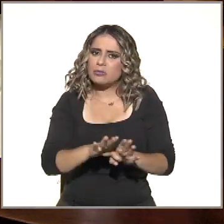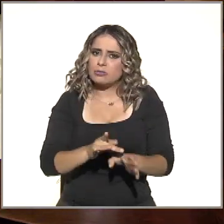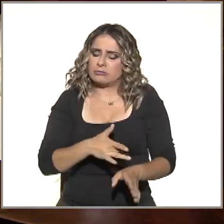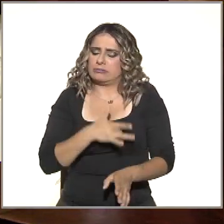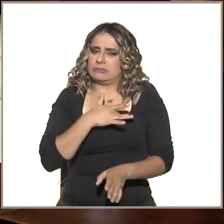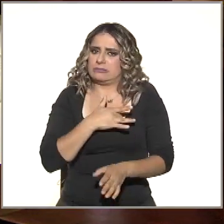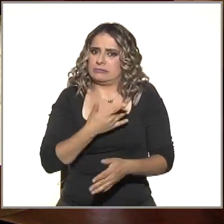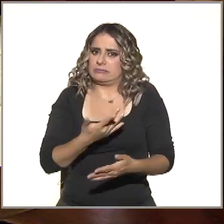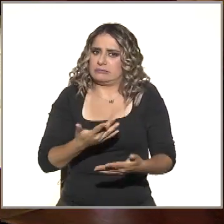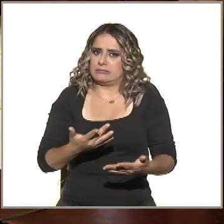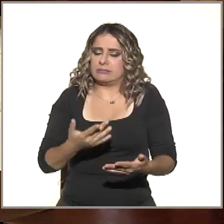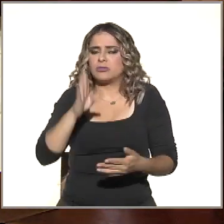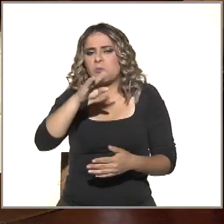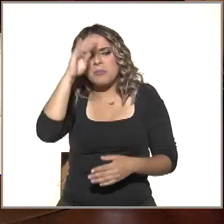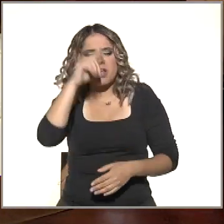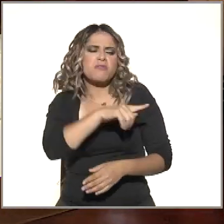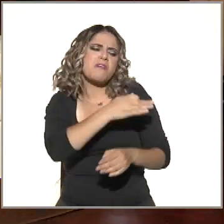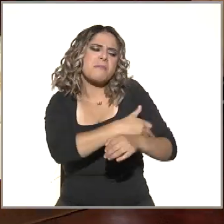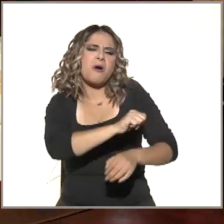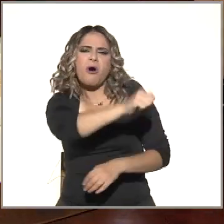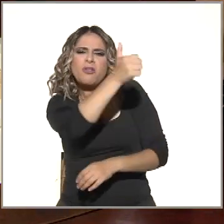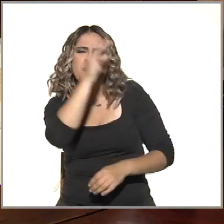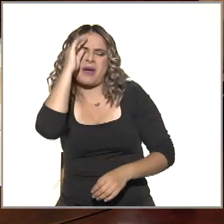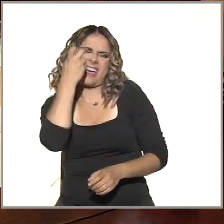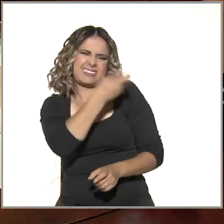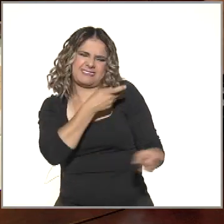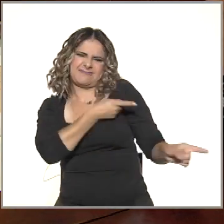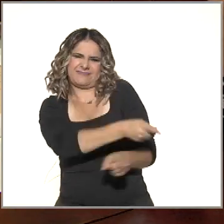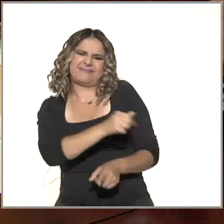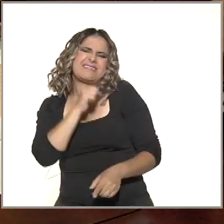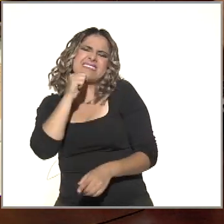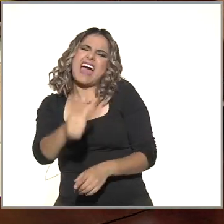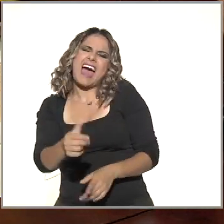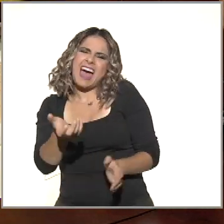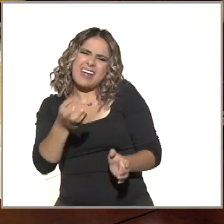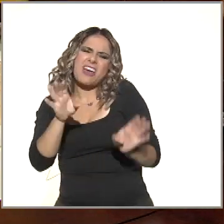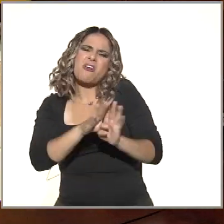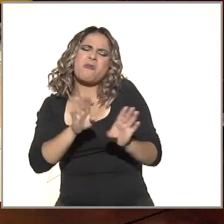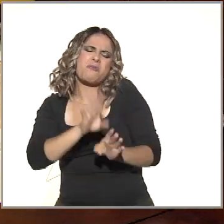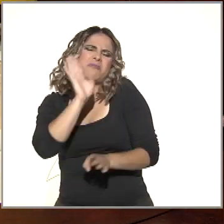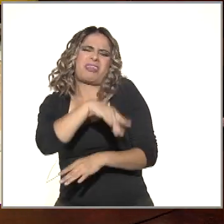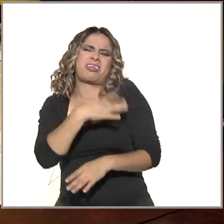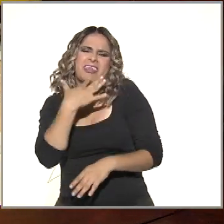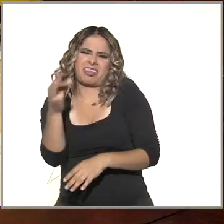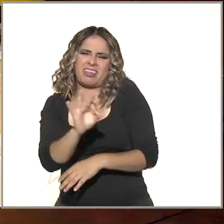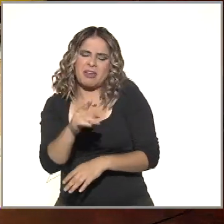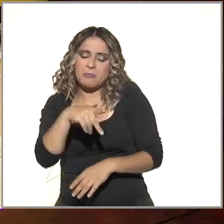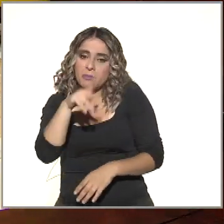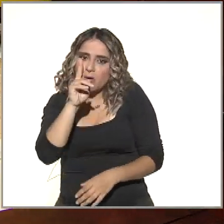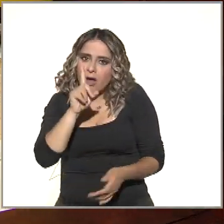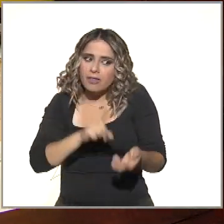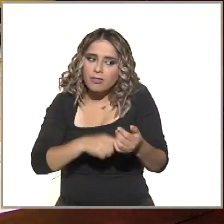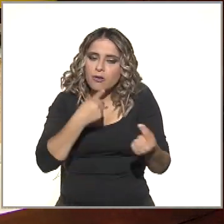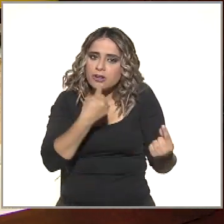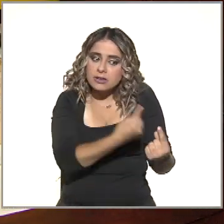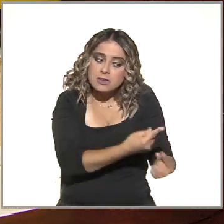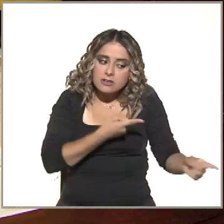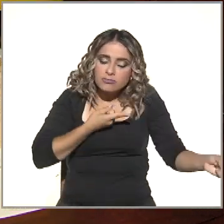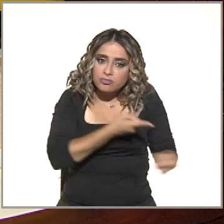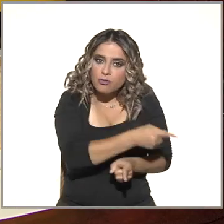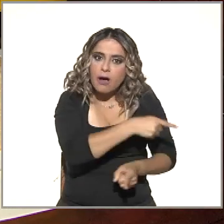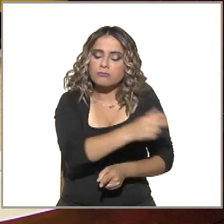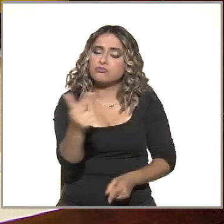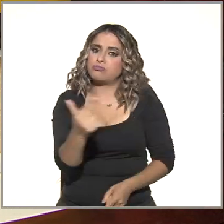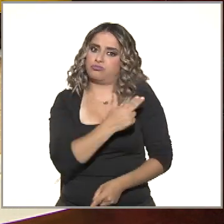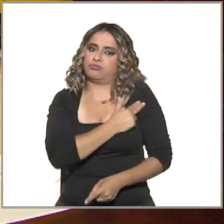harina de otro costal pues no parecería como un insulto ni algo que te tendría que marcar y sin embargo como deja una marca